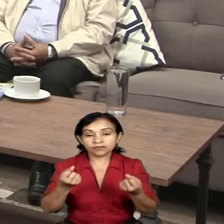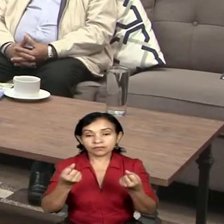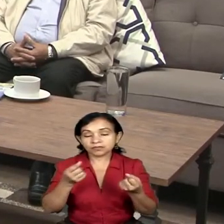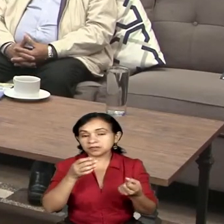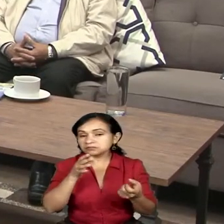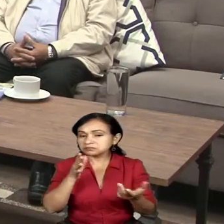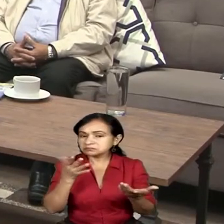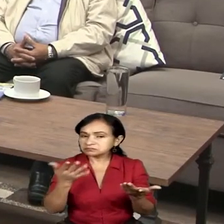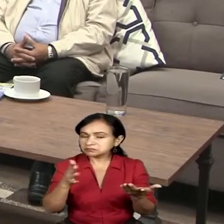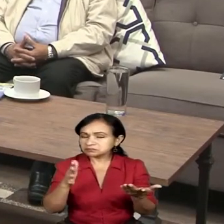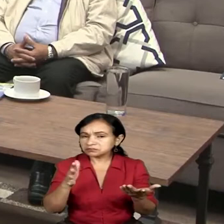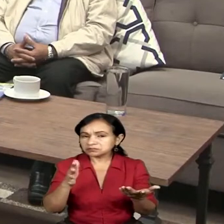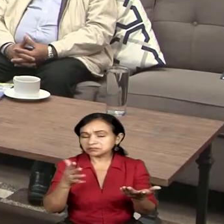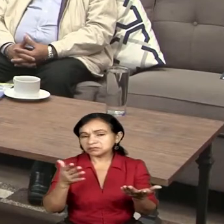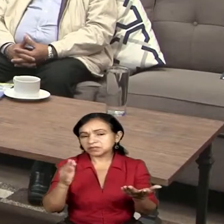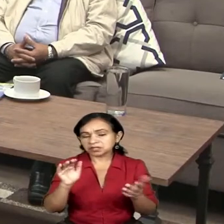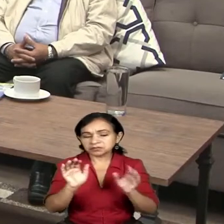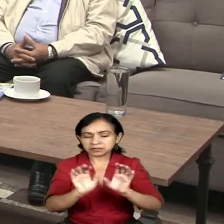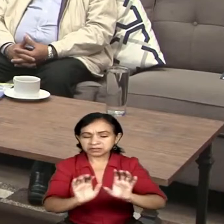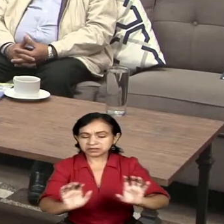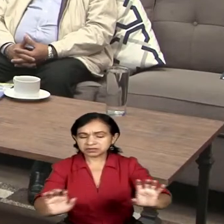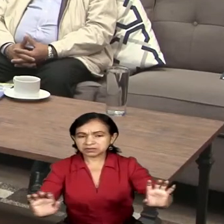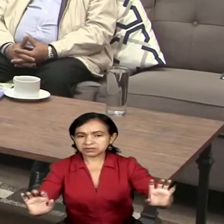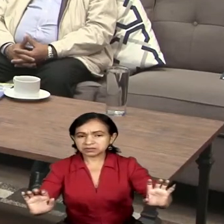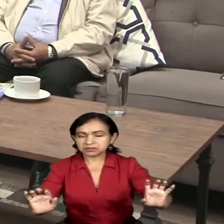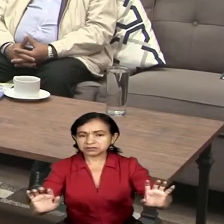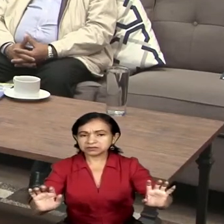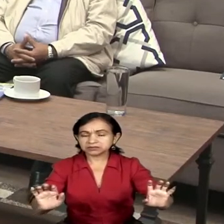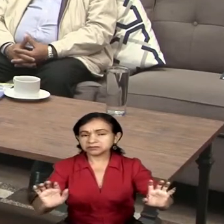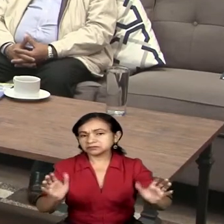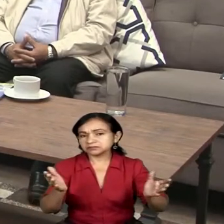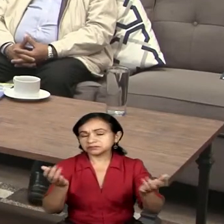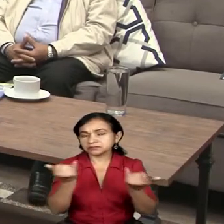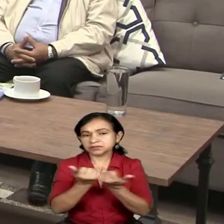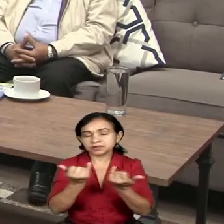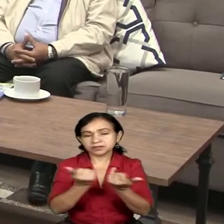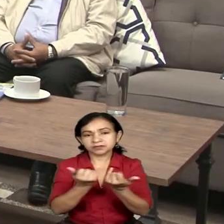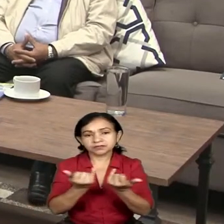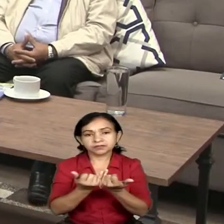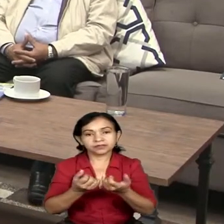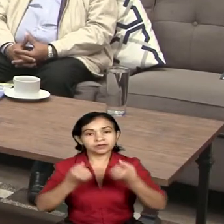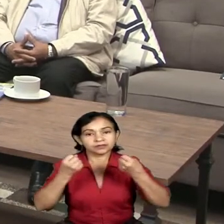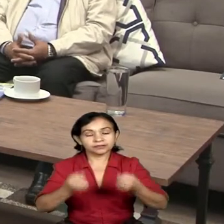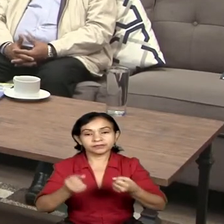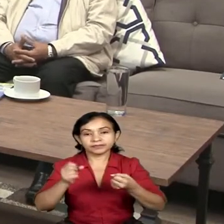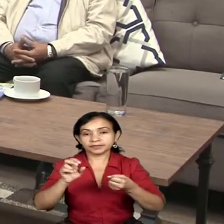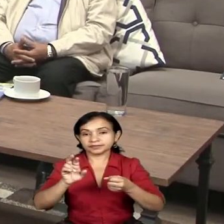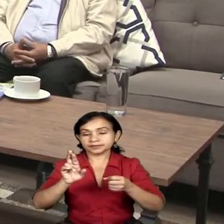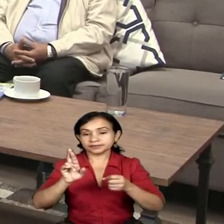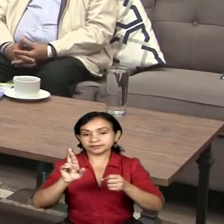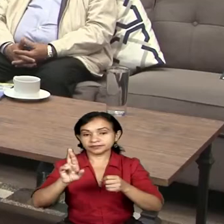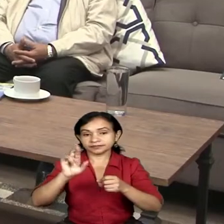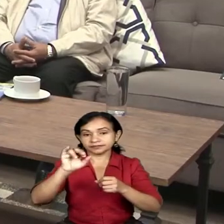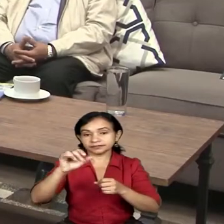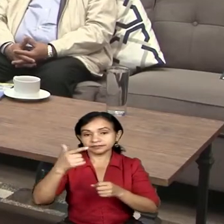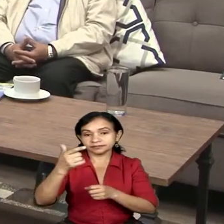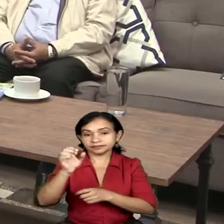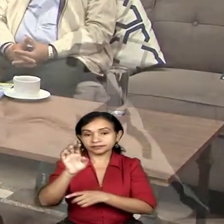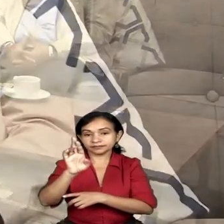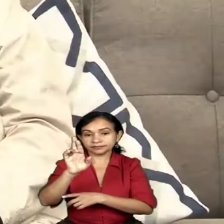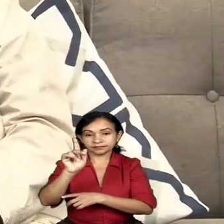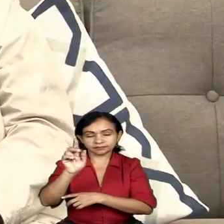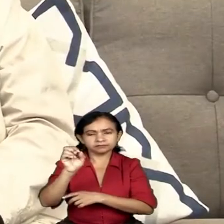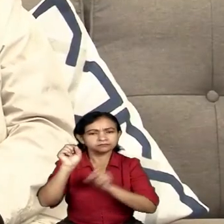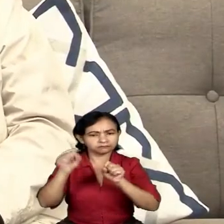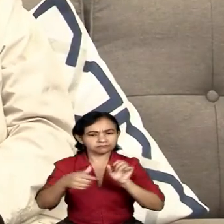una dictadura que establecía, y esa era la única forma de dialogar con así ella. Así es, y que Rigoberto demuestra que se le puede